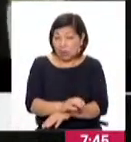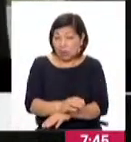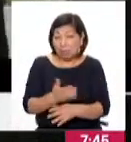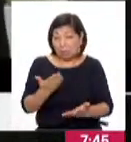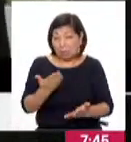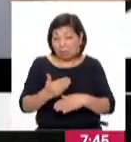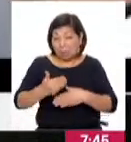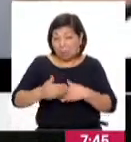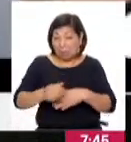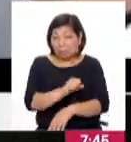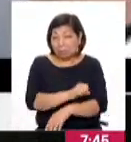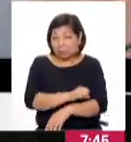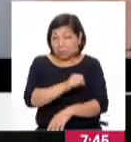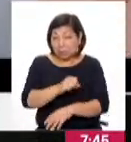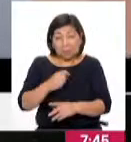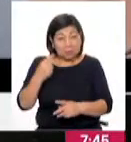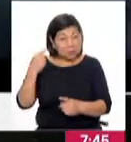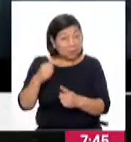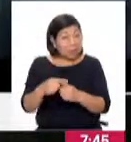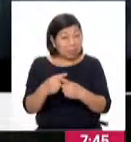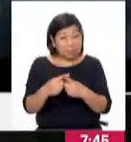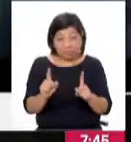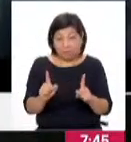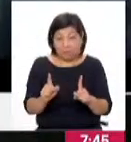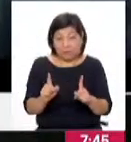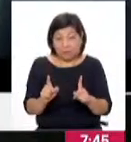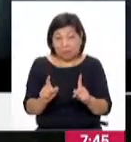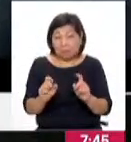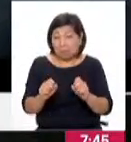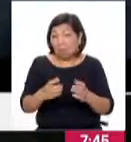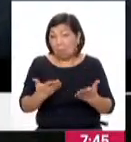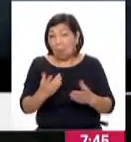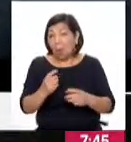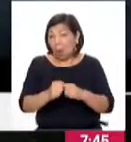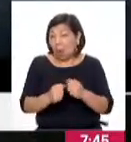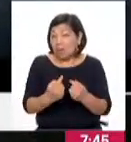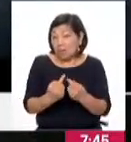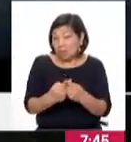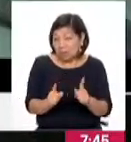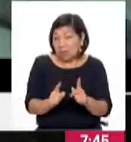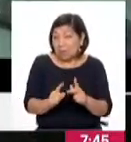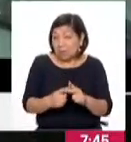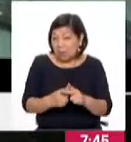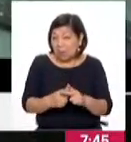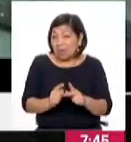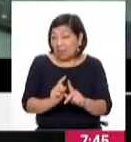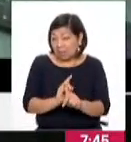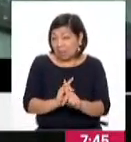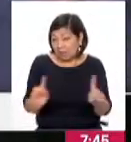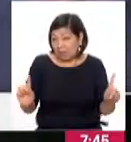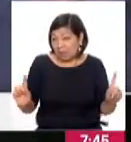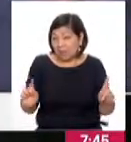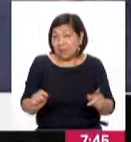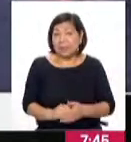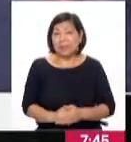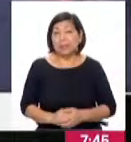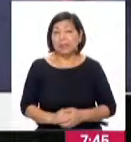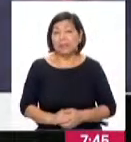hay una producción digamos hay una proyección distinta se puede hablar de un año distinto un comienzo de año distinto